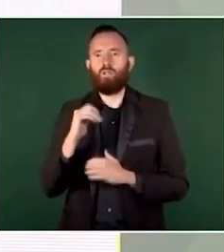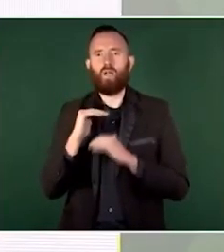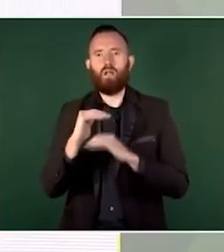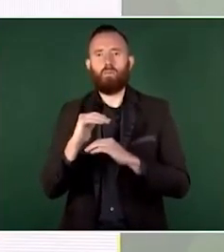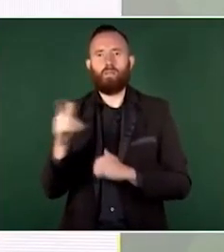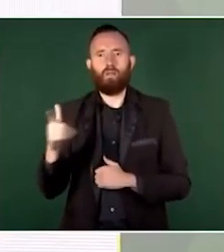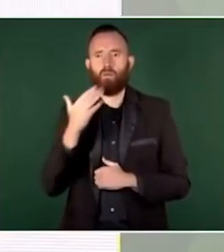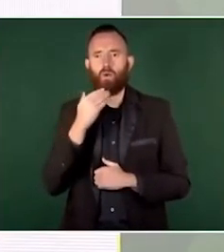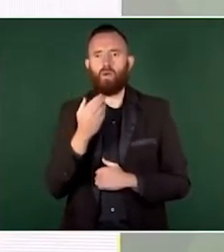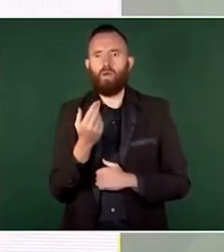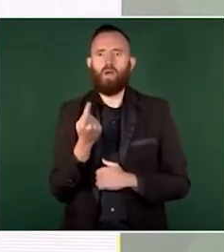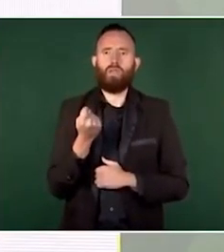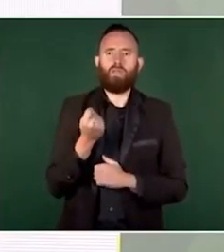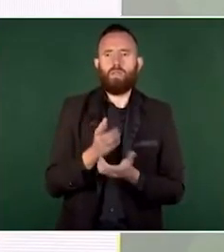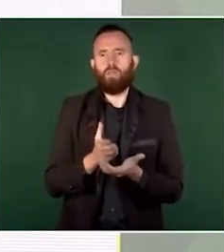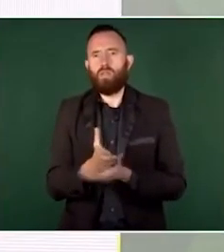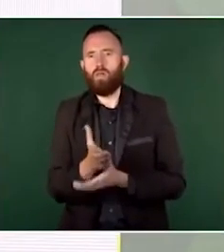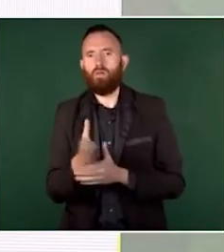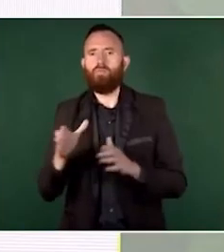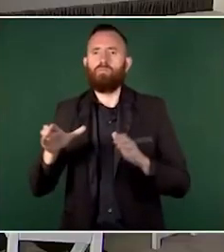porque es mafia, mafia.